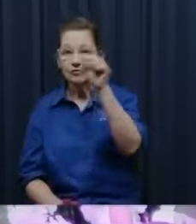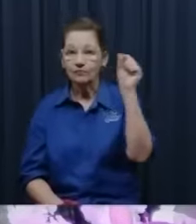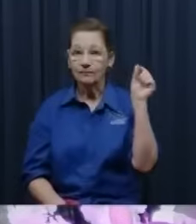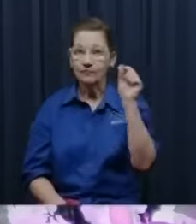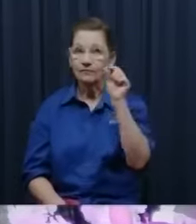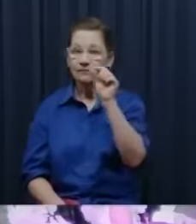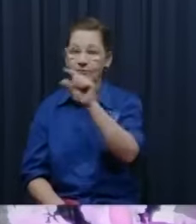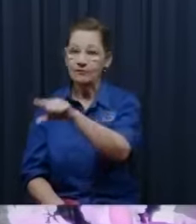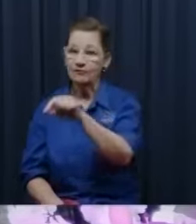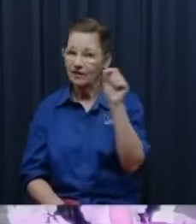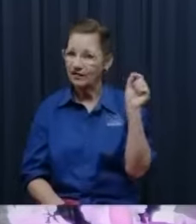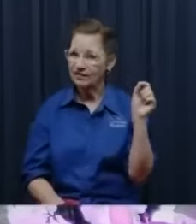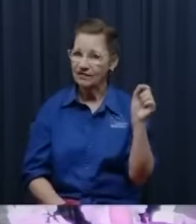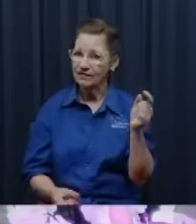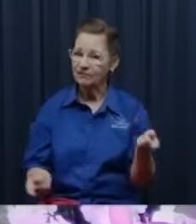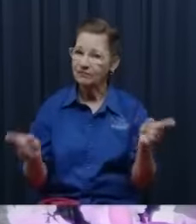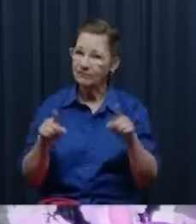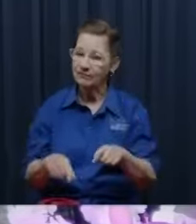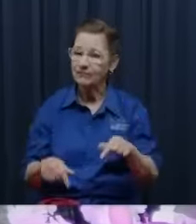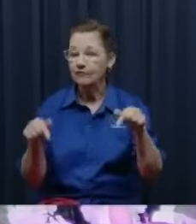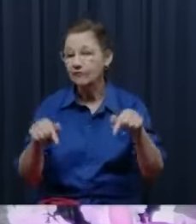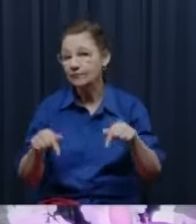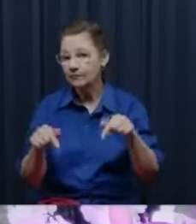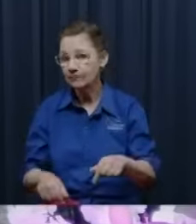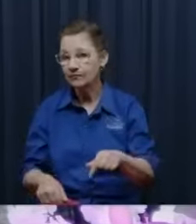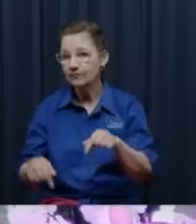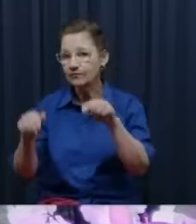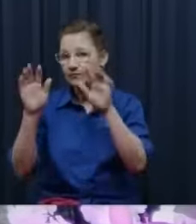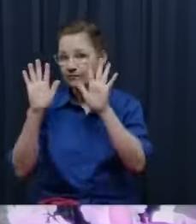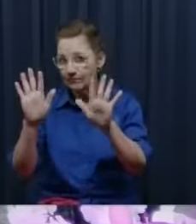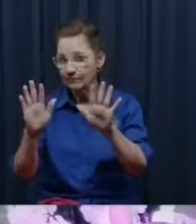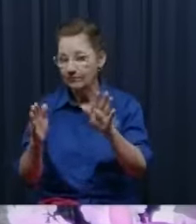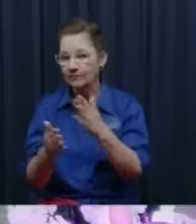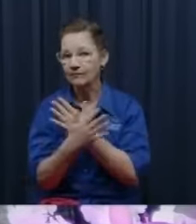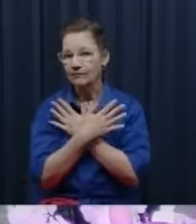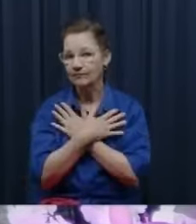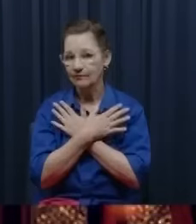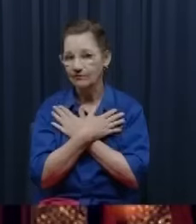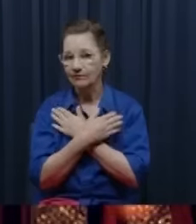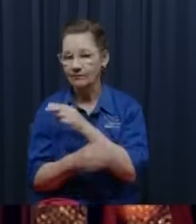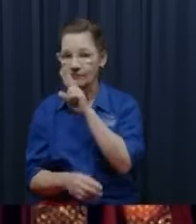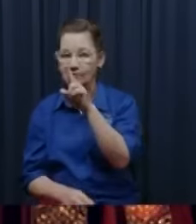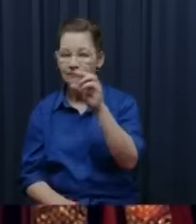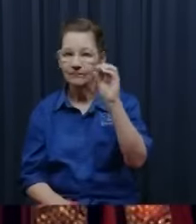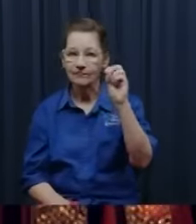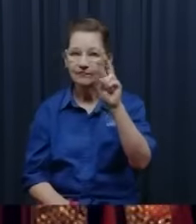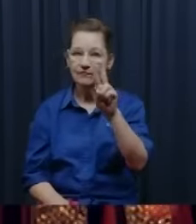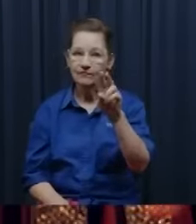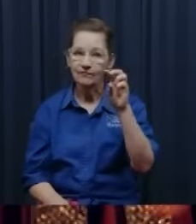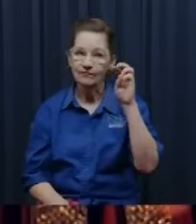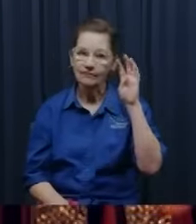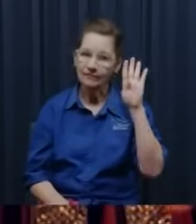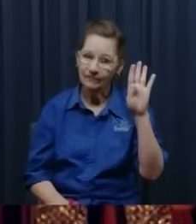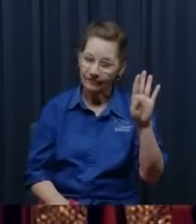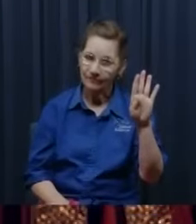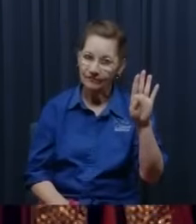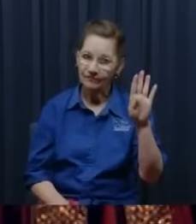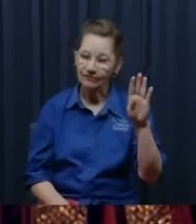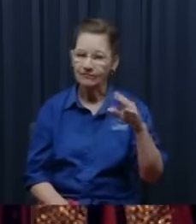hoy tenemos 10 de mayo del 2024 estamos a 4